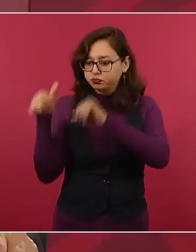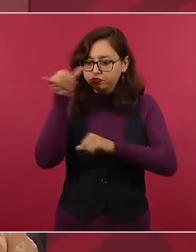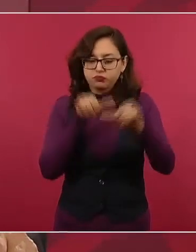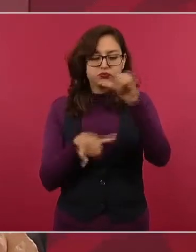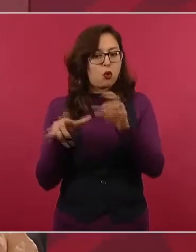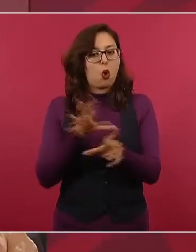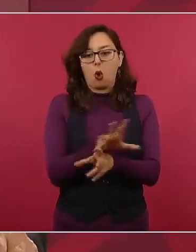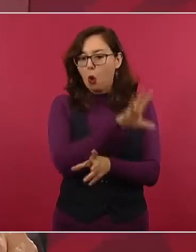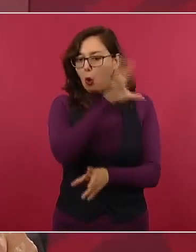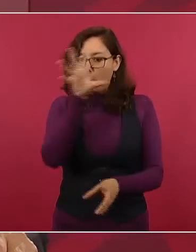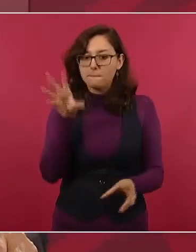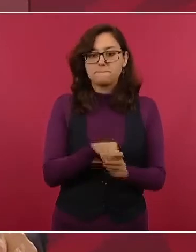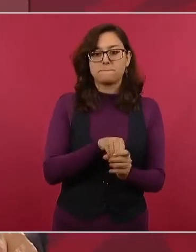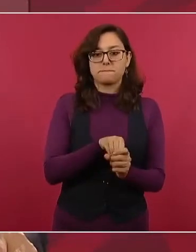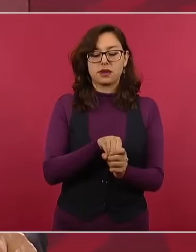clínicos.